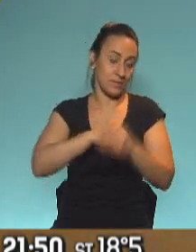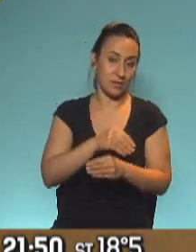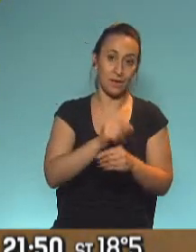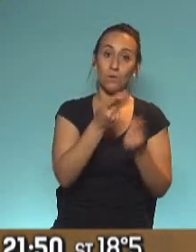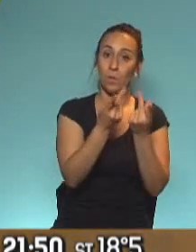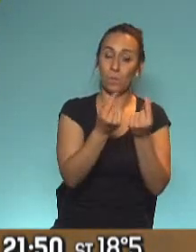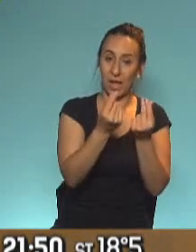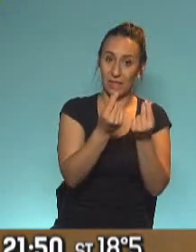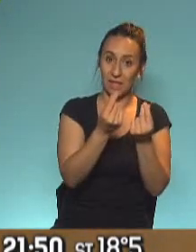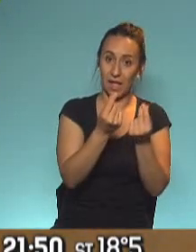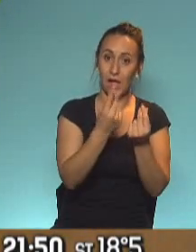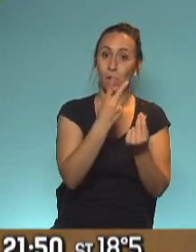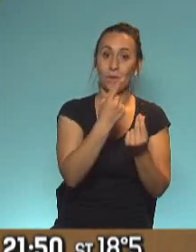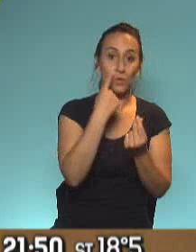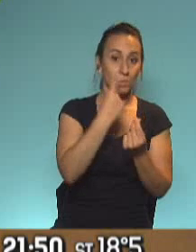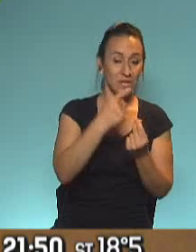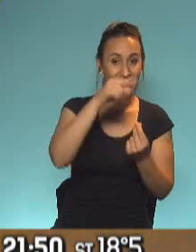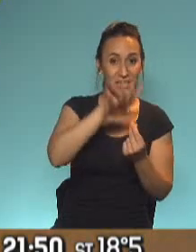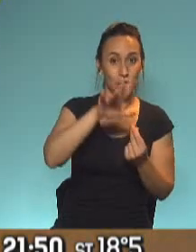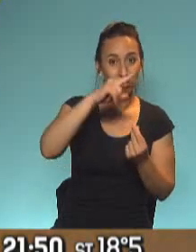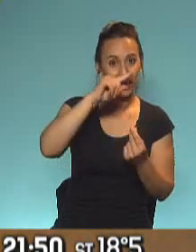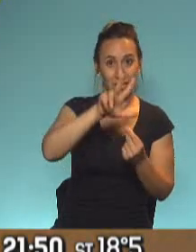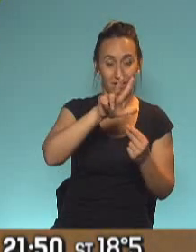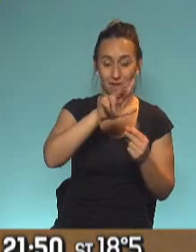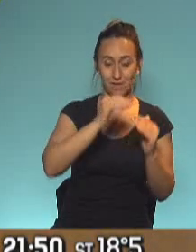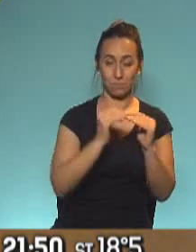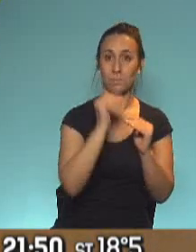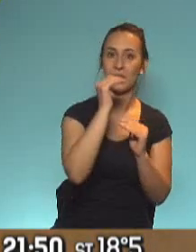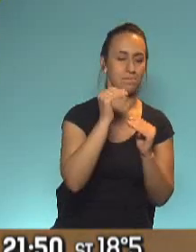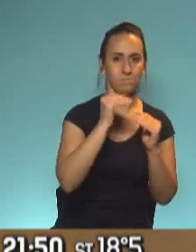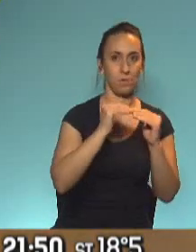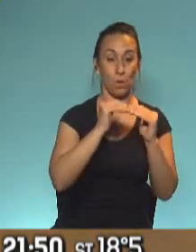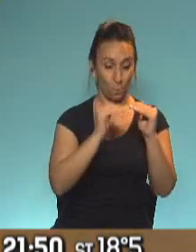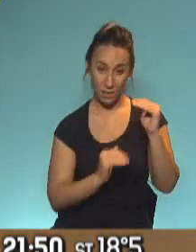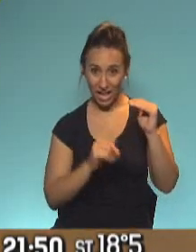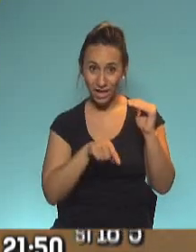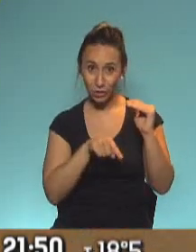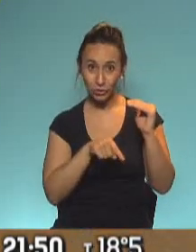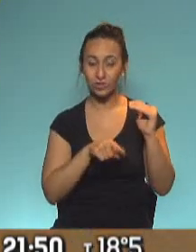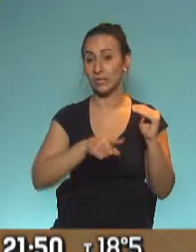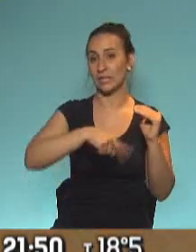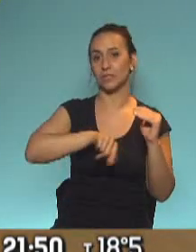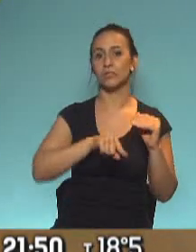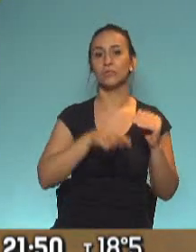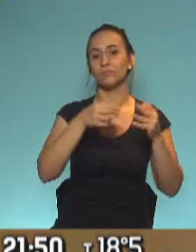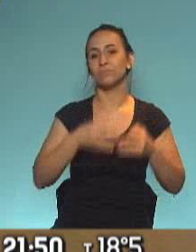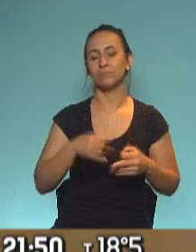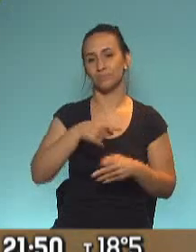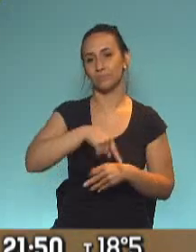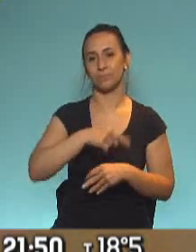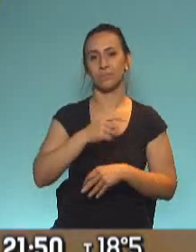las familias que no puedan estar por encima de este nivel, si están por debajo de los 21.500 pesos, entonces se los